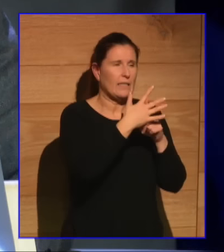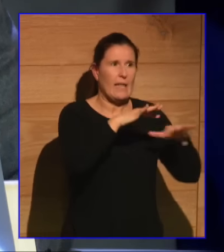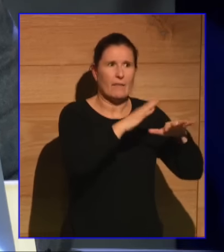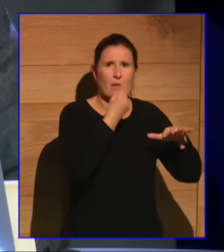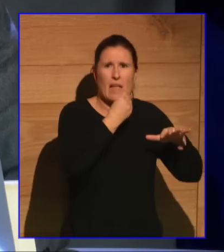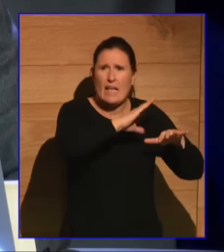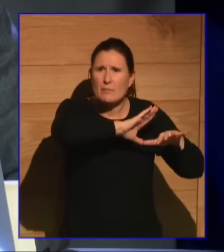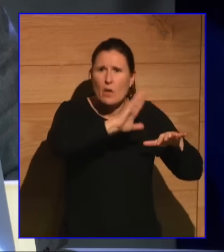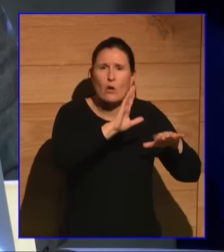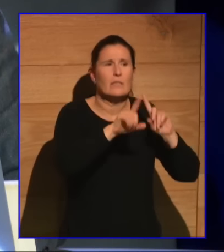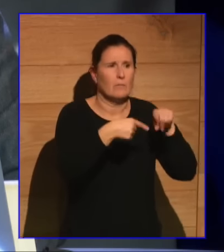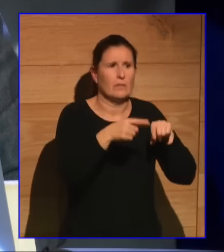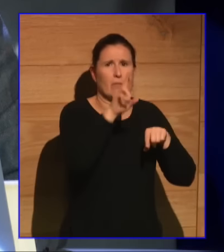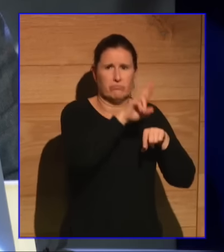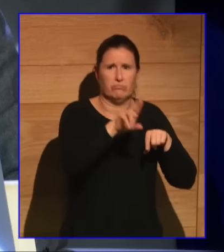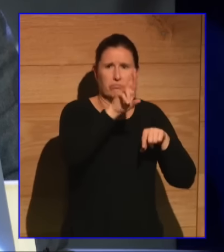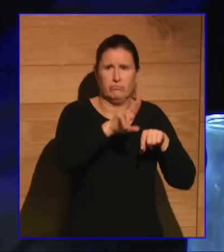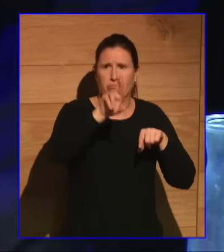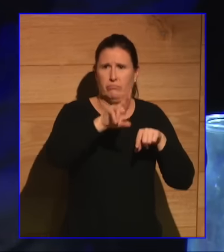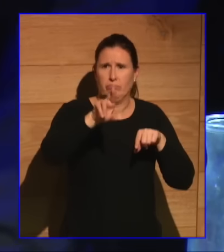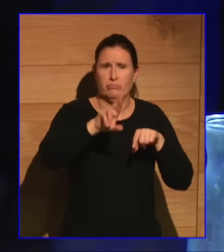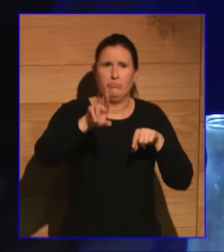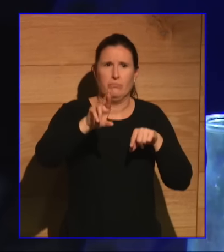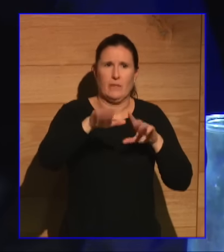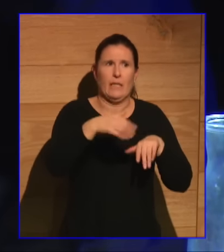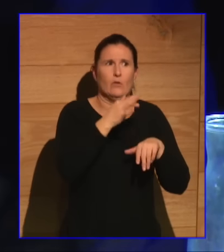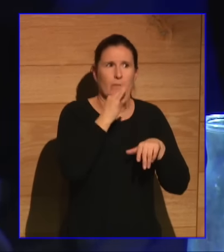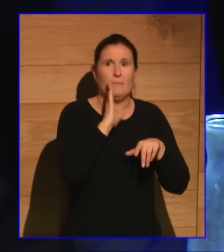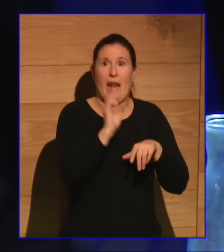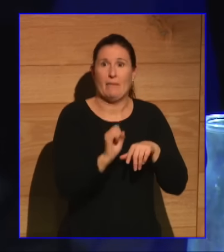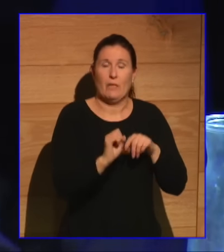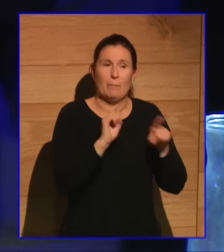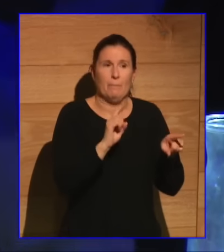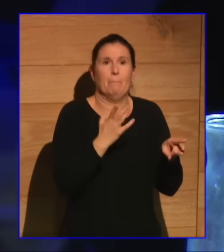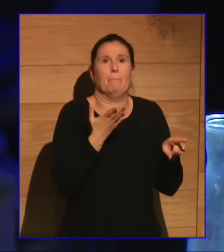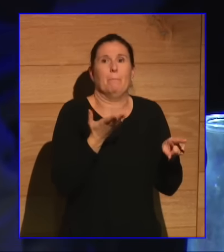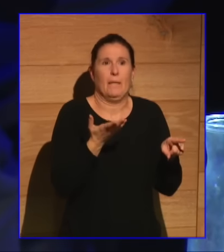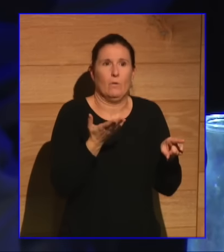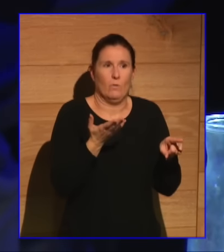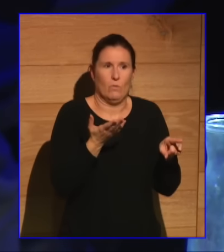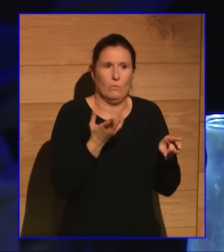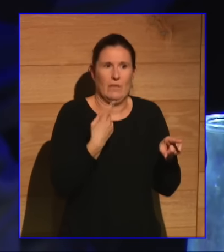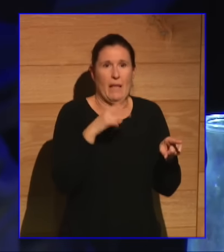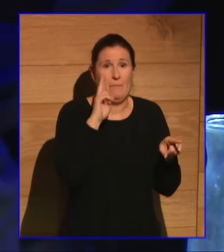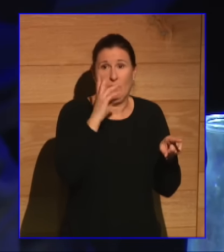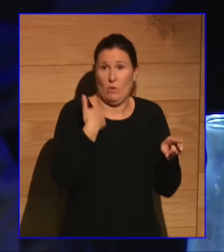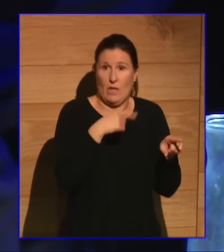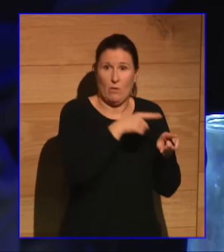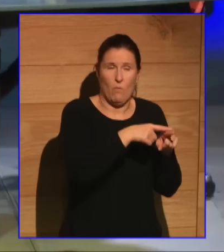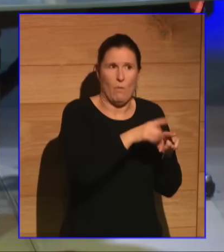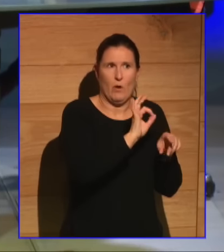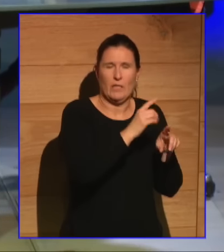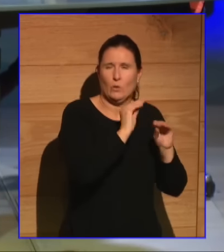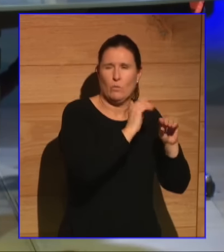nunca, después se ha repetido tantas veces que nos sigue pareciendo maravillosa, pero inevitablemente no nos deslumbra igual, pero